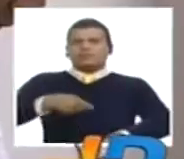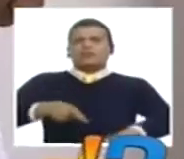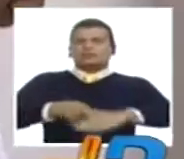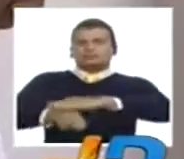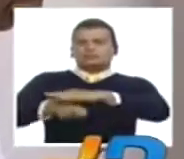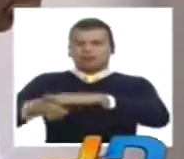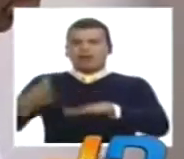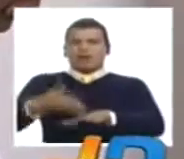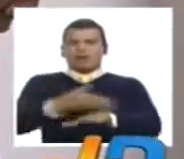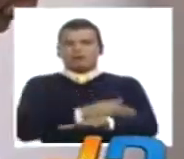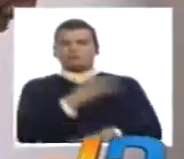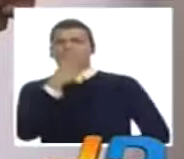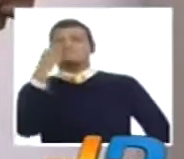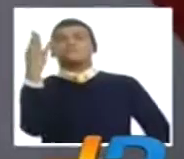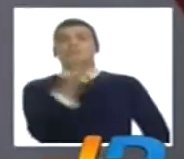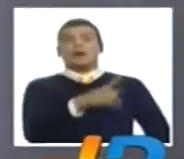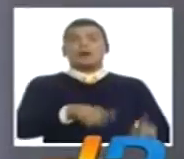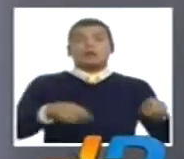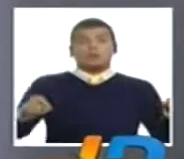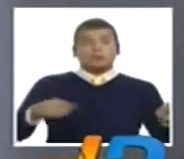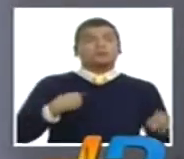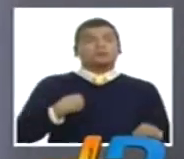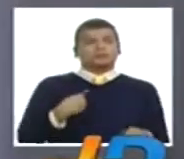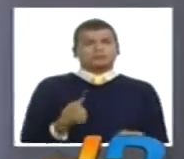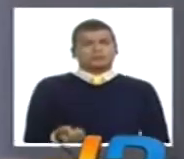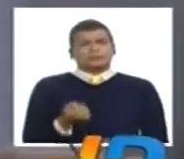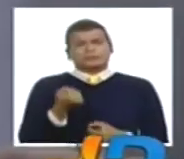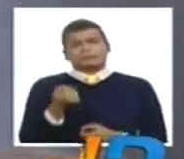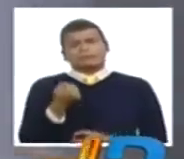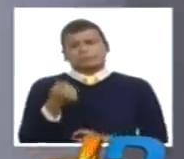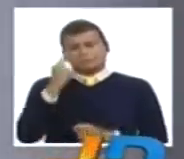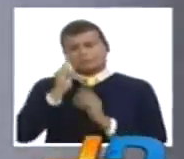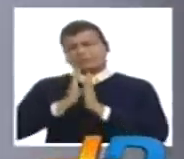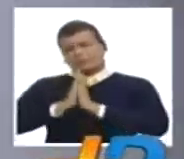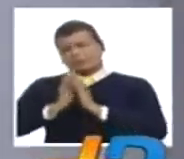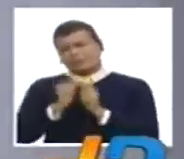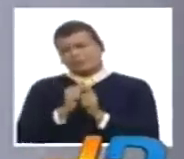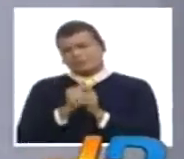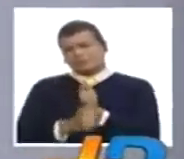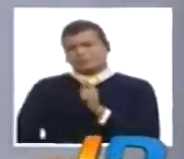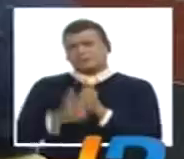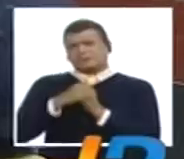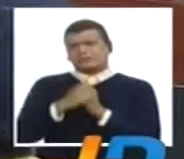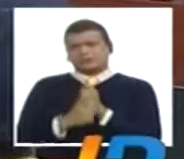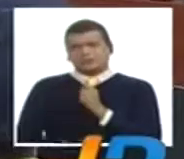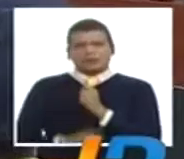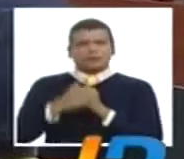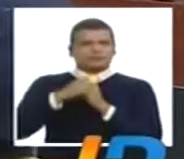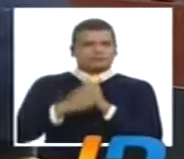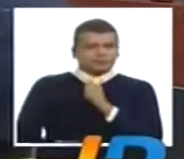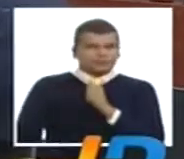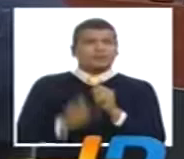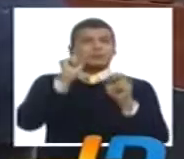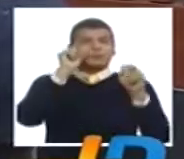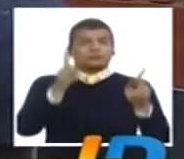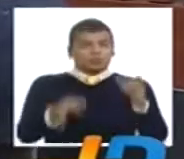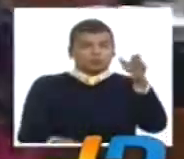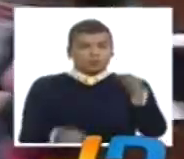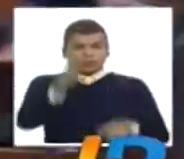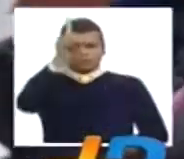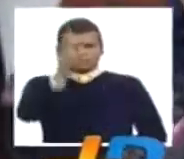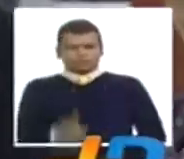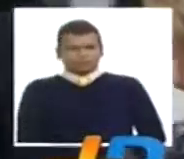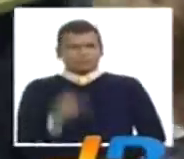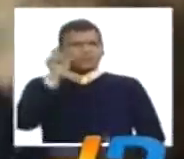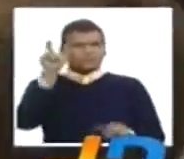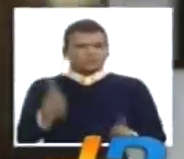pagaron, estuvo aferrado a una oración que cargaba en su mano y que no paraba de repetir. Cuando la decisión del juez se acercaba,